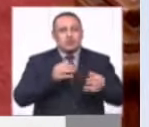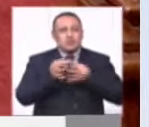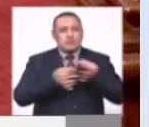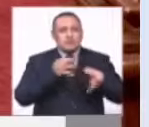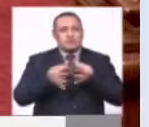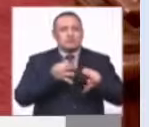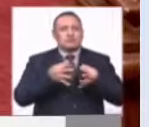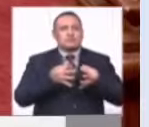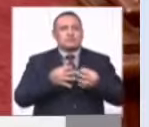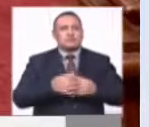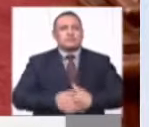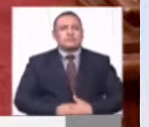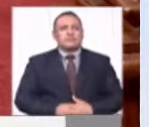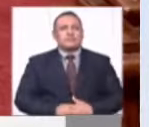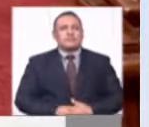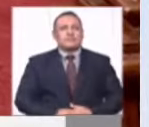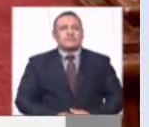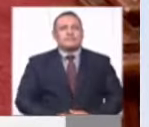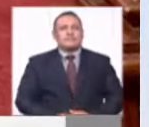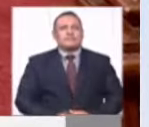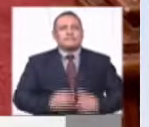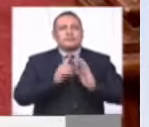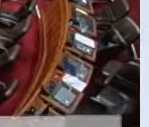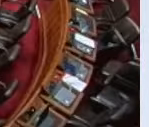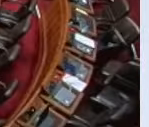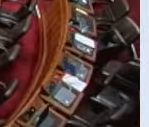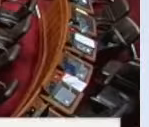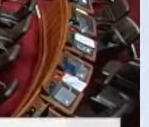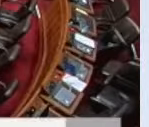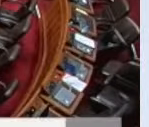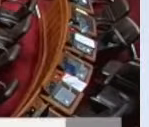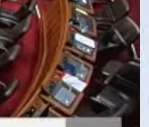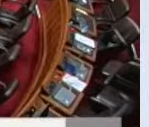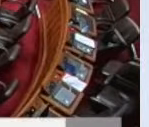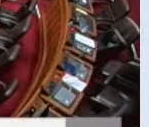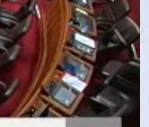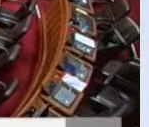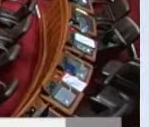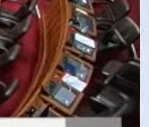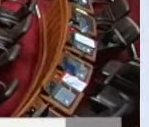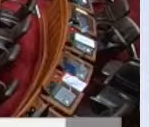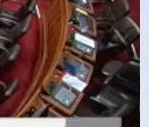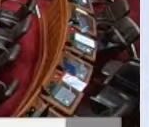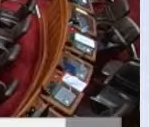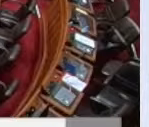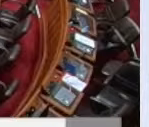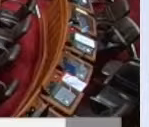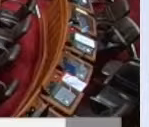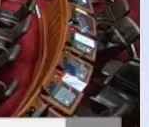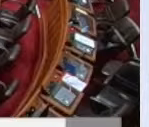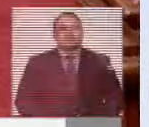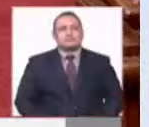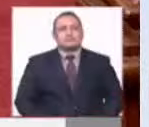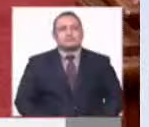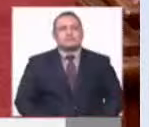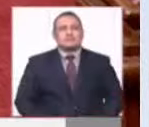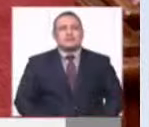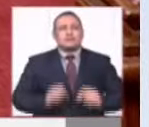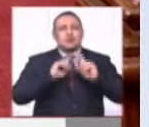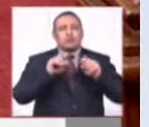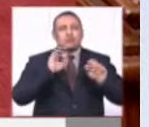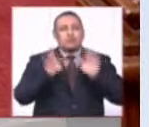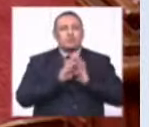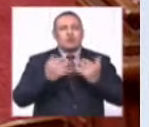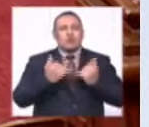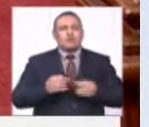intermedio. Un minuto adicional, ministra. Gracias. Pregunto a través de su intermedio, señor presidente, a los que dicen